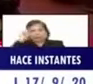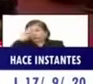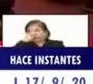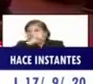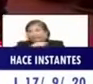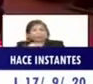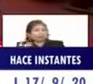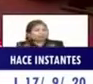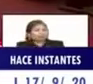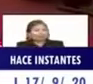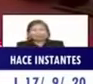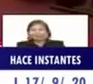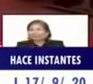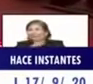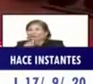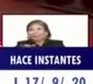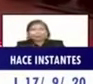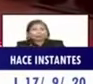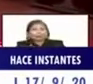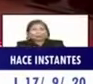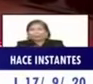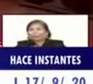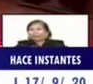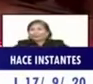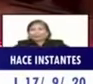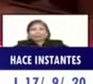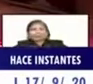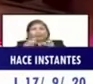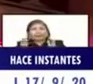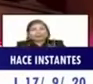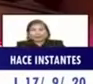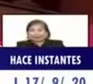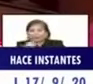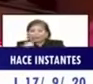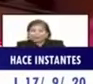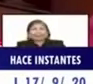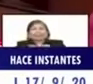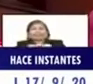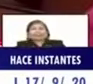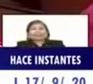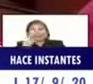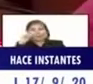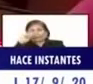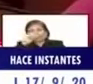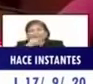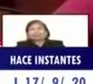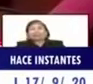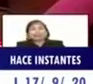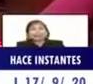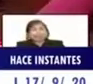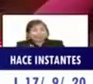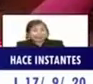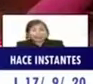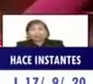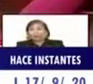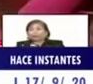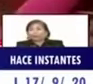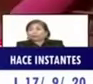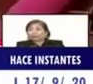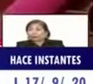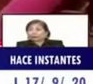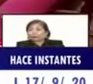difíciles para todos nosotros, para todos los parlamentarios, y que siguen siendo difíciles, creo que tenemos la